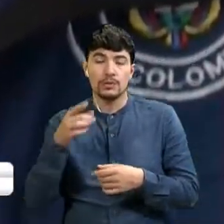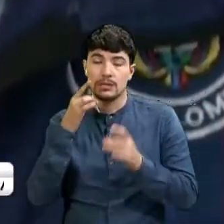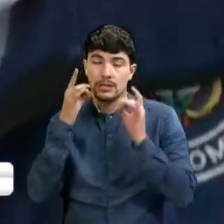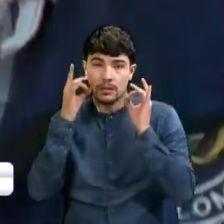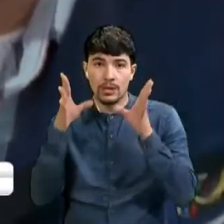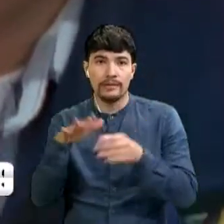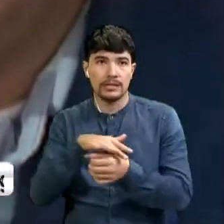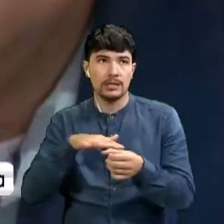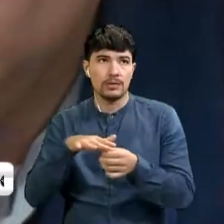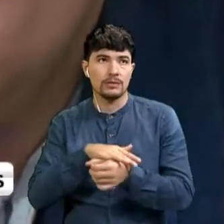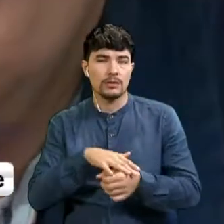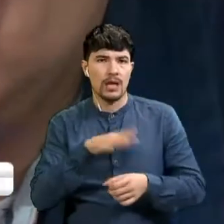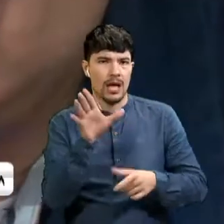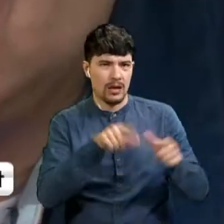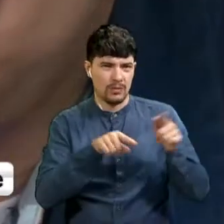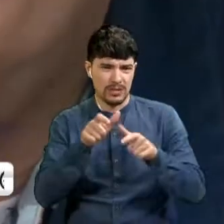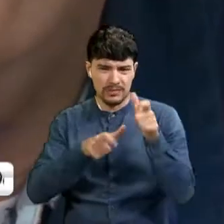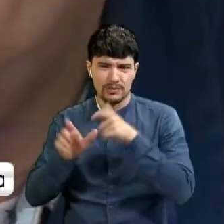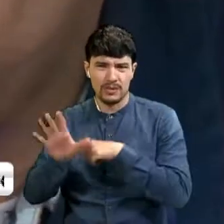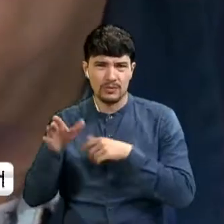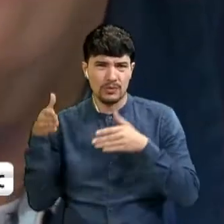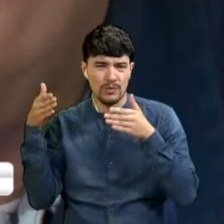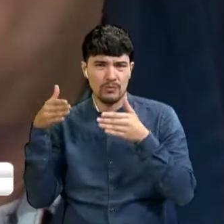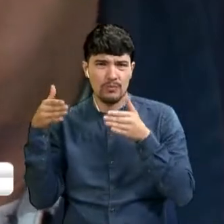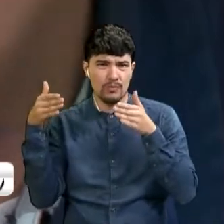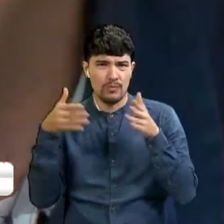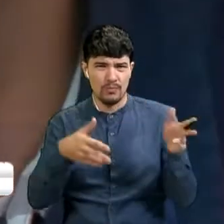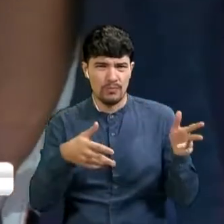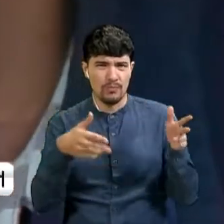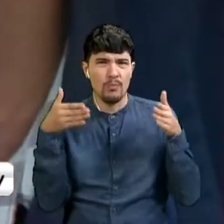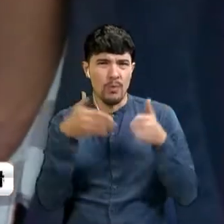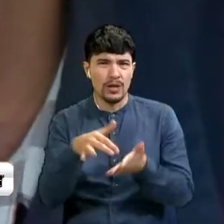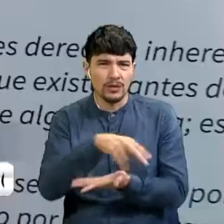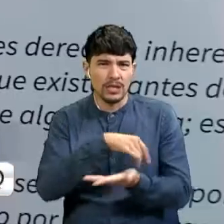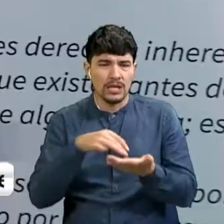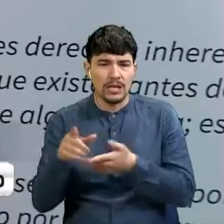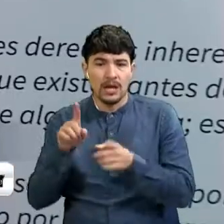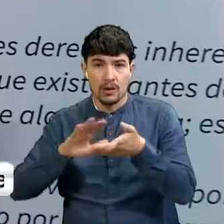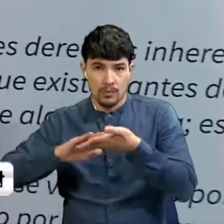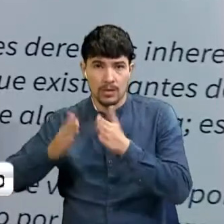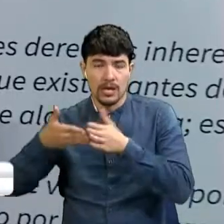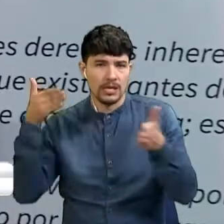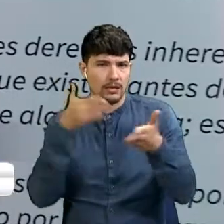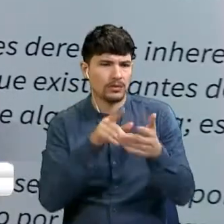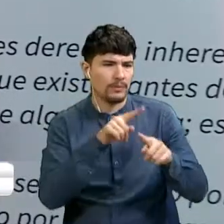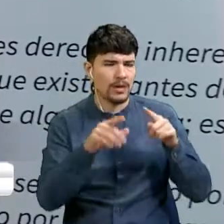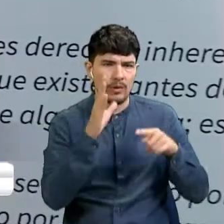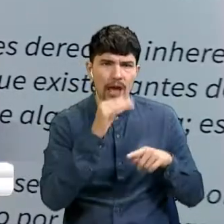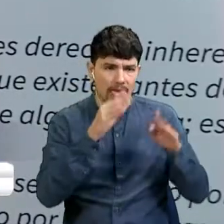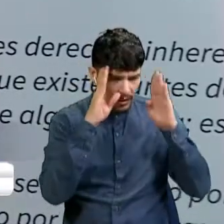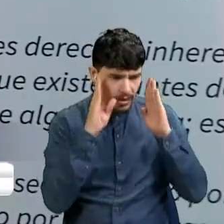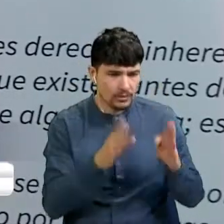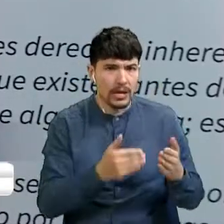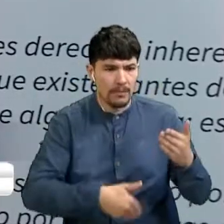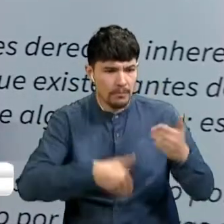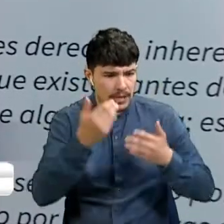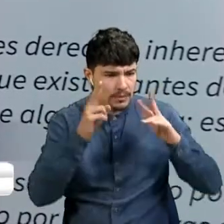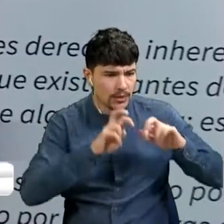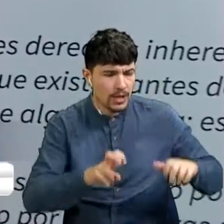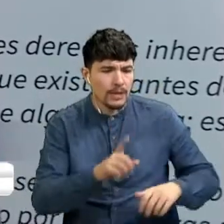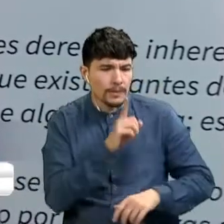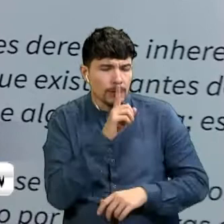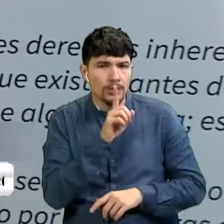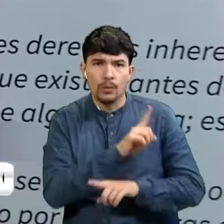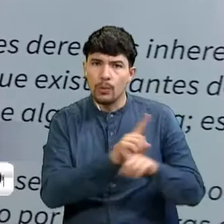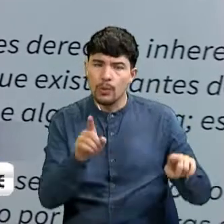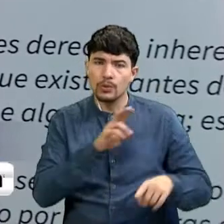humanos, algunos habitantes de Puerto Santander y Villa de Rosario han denunciado, pero no han sido escuchados. Que se inicie estas investigaciones, que no quede en silencio, porque ya lo